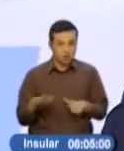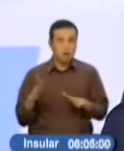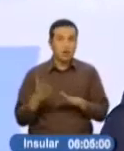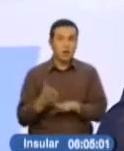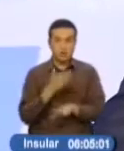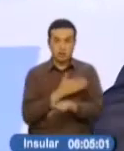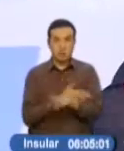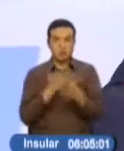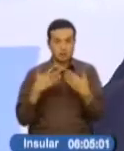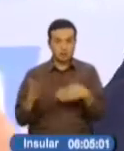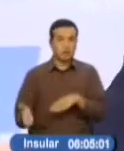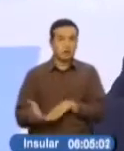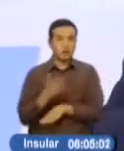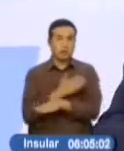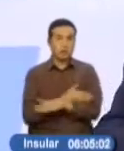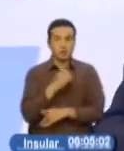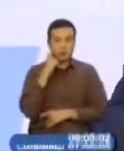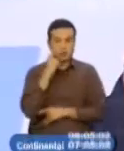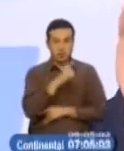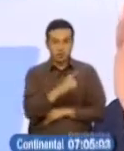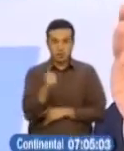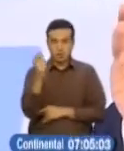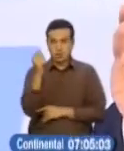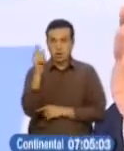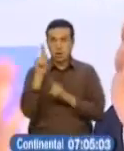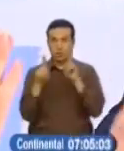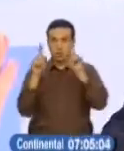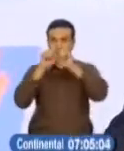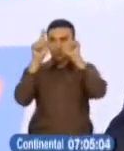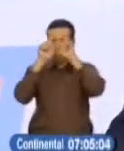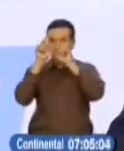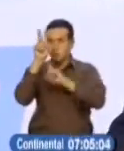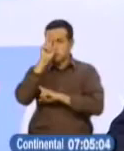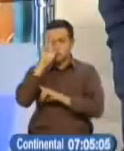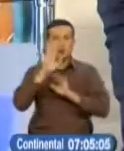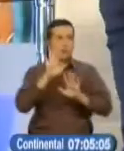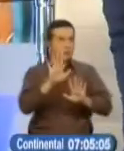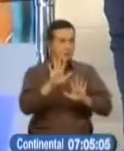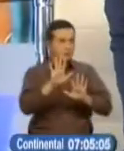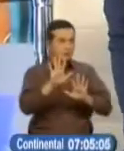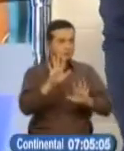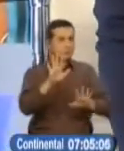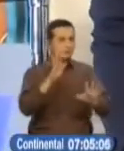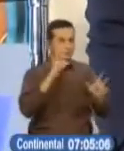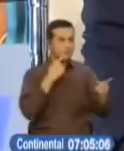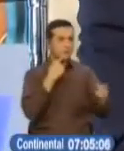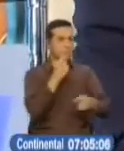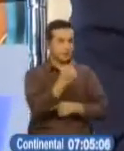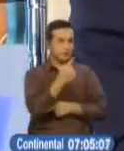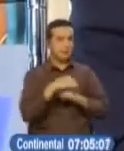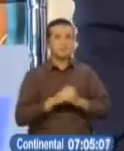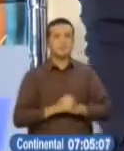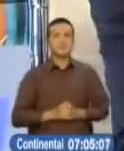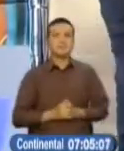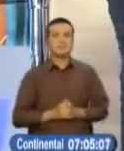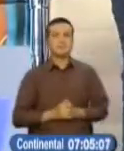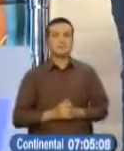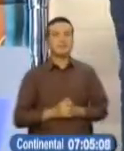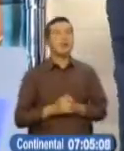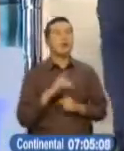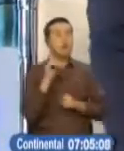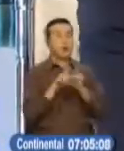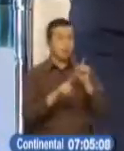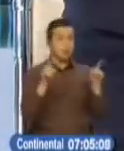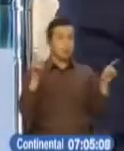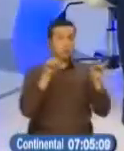otras oportunidades, esa diferencia se están quedando algunas empresas. A ver, vamos por parte. Lo que tú me quieres decir entonces, Pedro Páez, es que hay